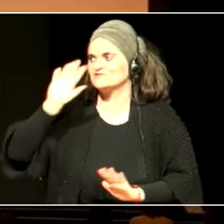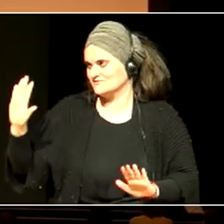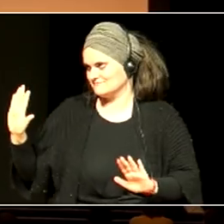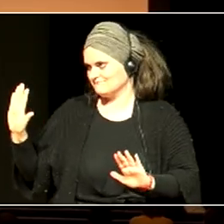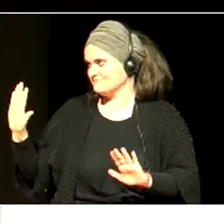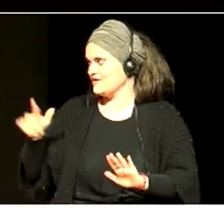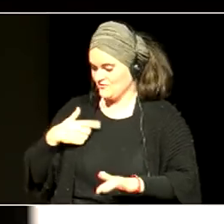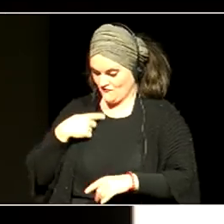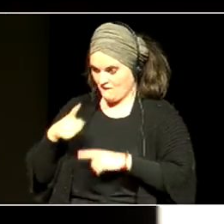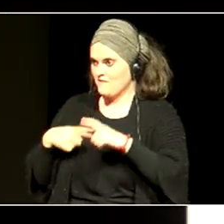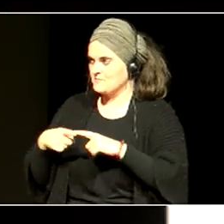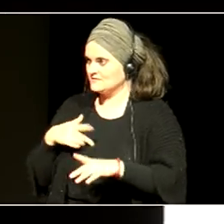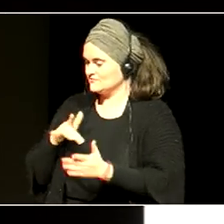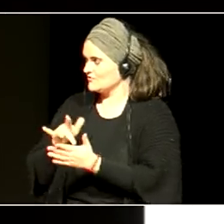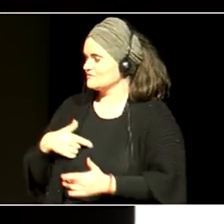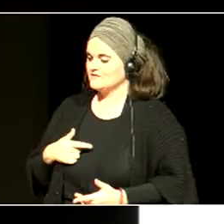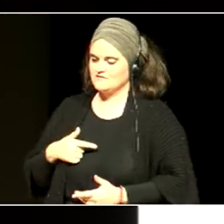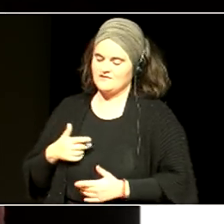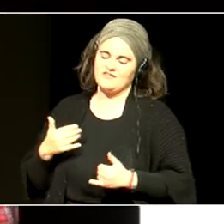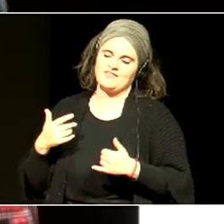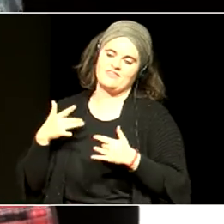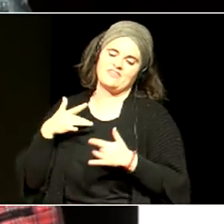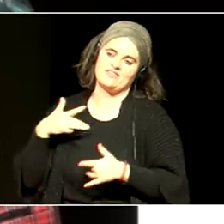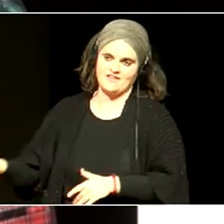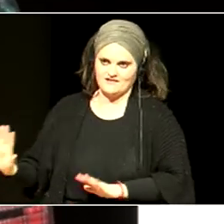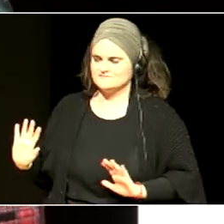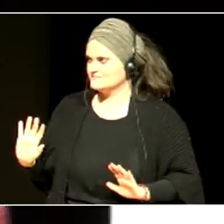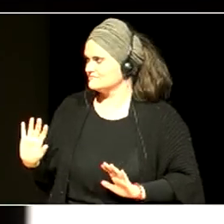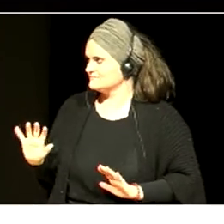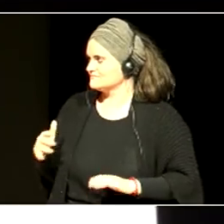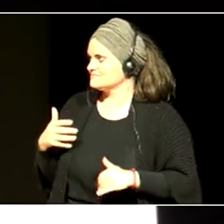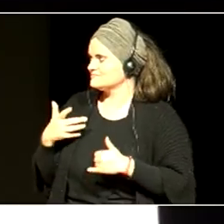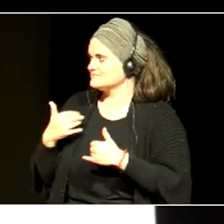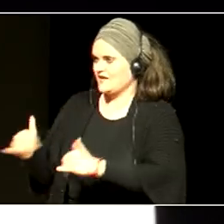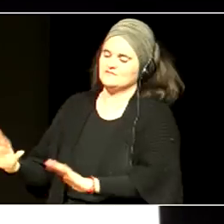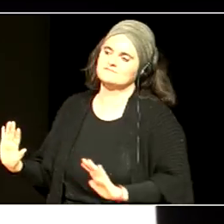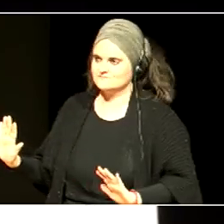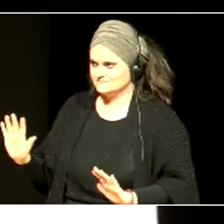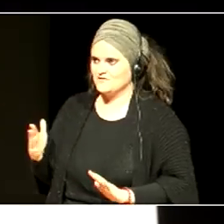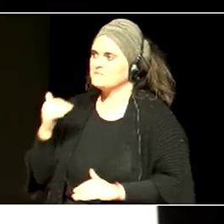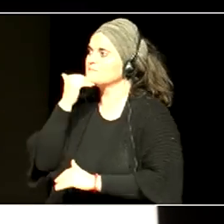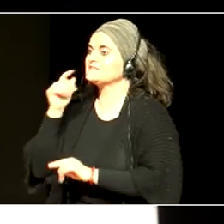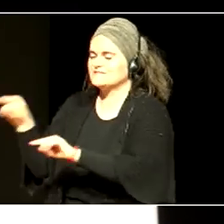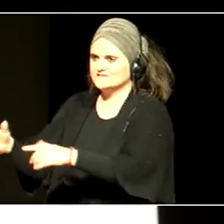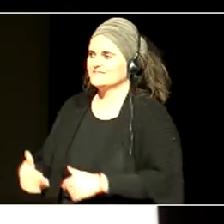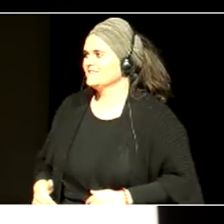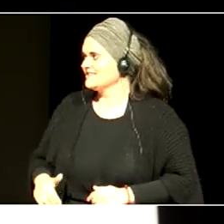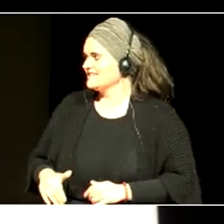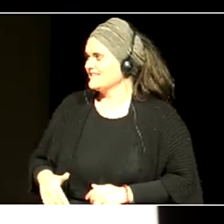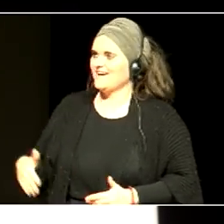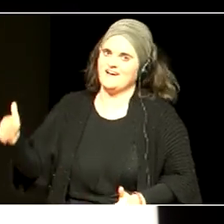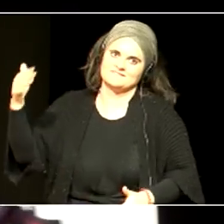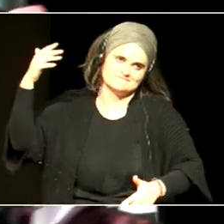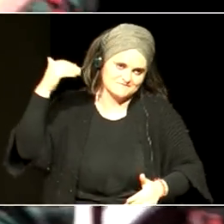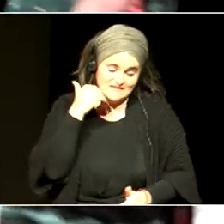como como familia no cuando has dicho déjalas bastante tienen tú no anda que bastante